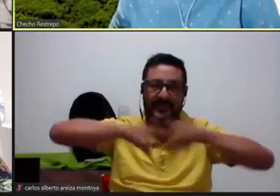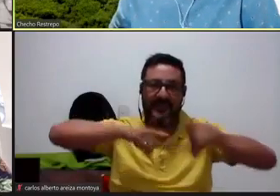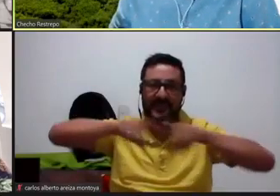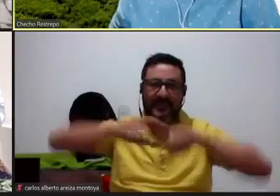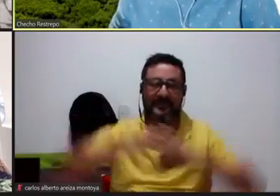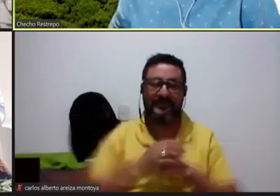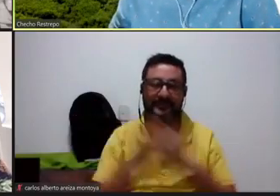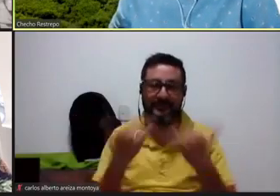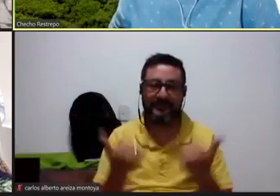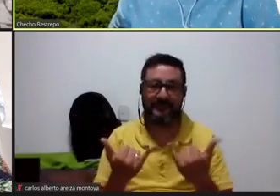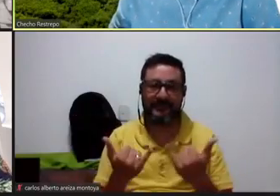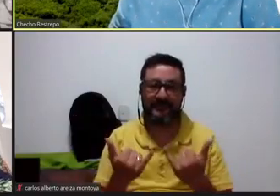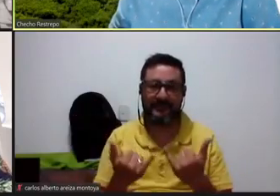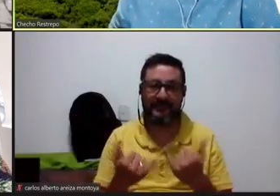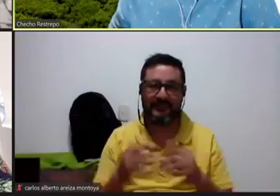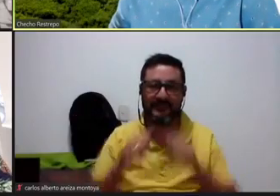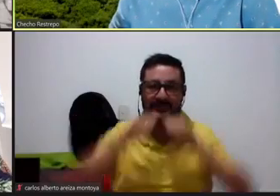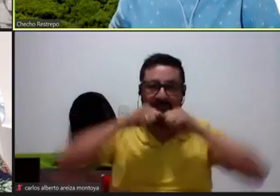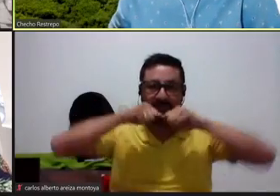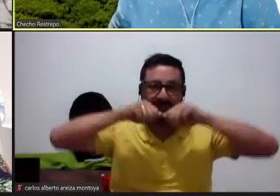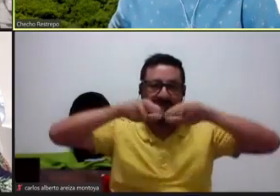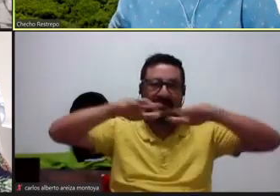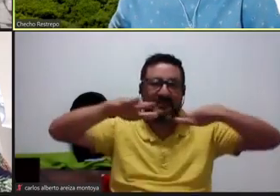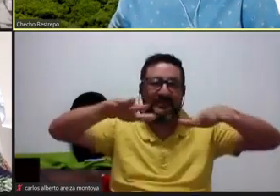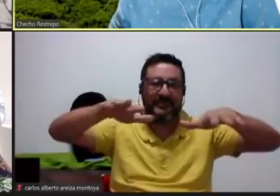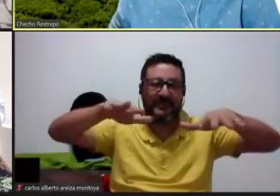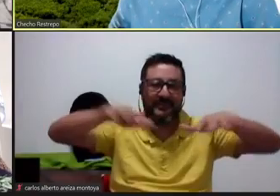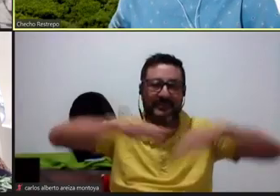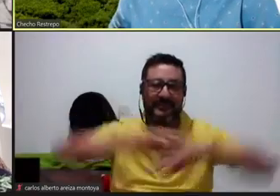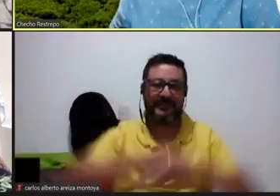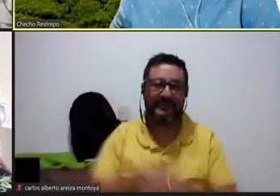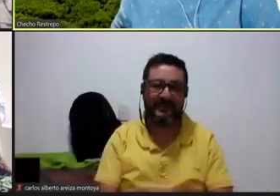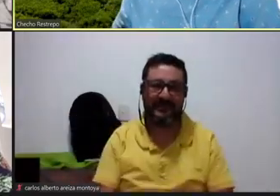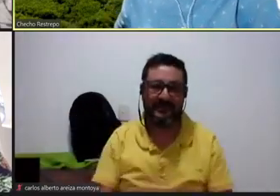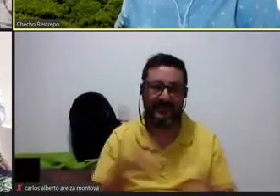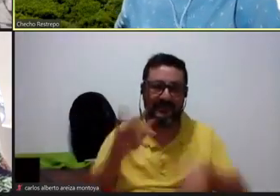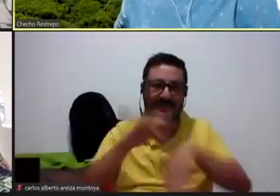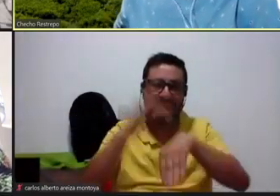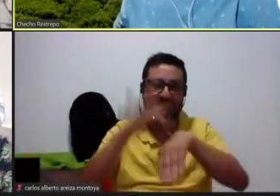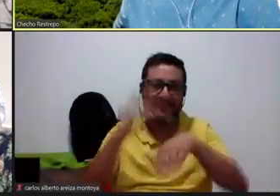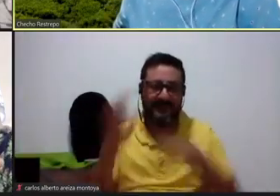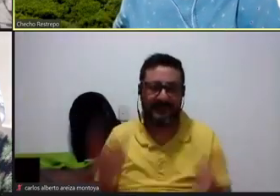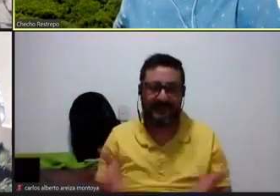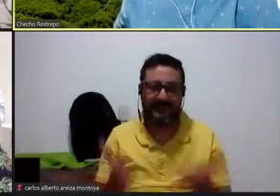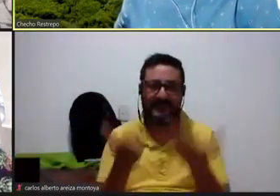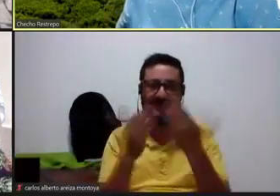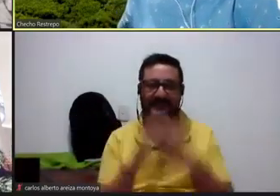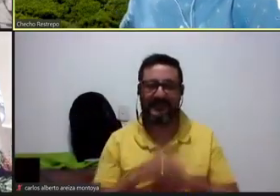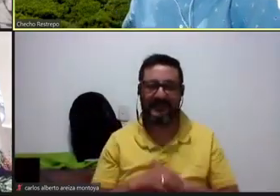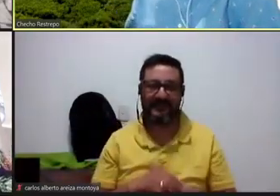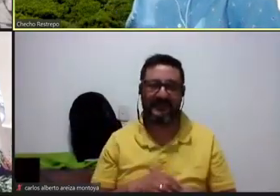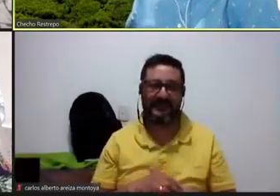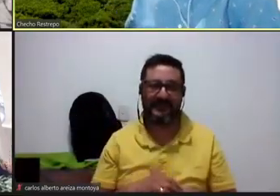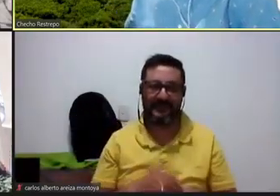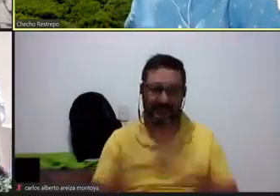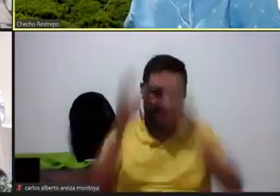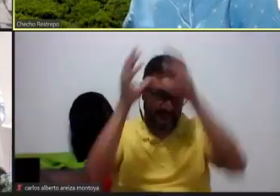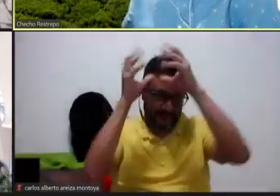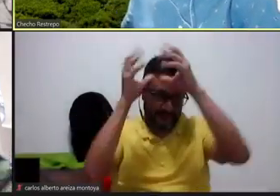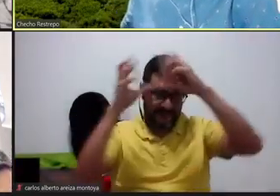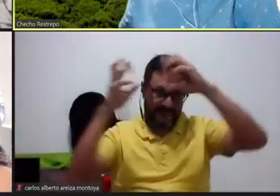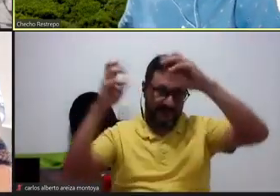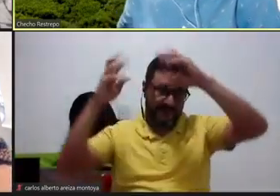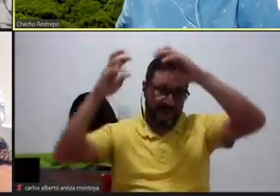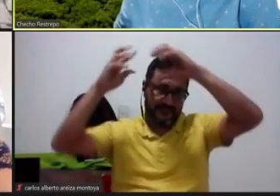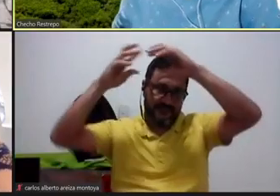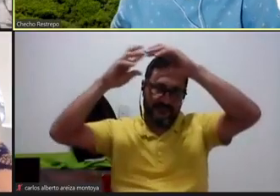una convocatoria, Sebastián, que anima mucho en ese camino, en esa ilusión y en ese trabajo de volver a